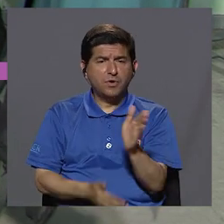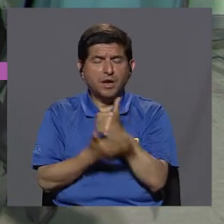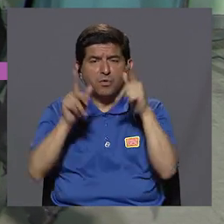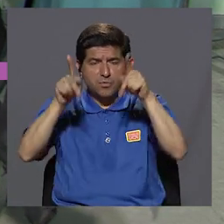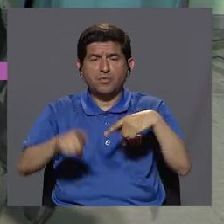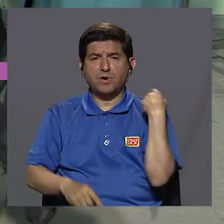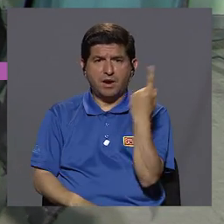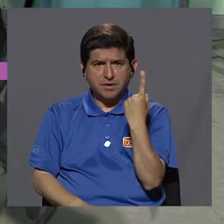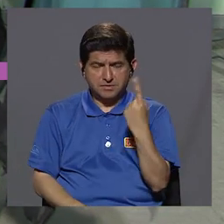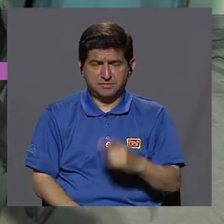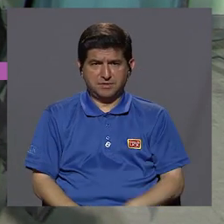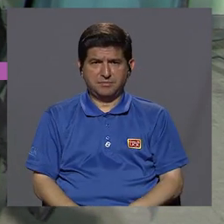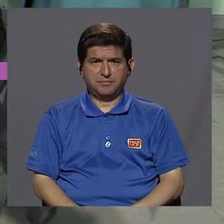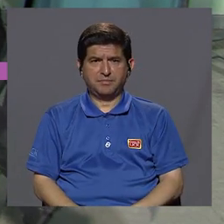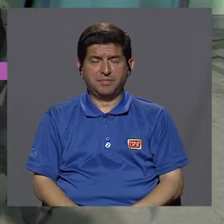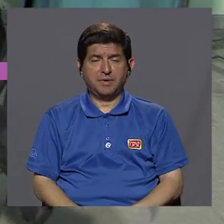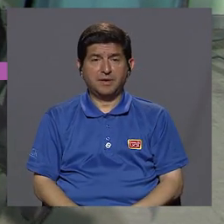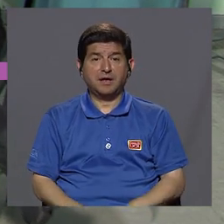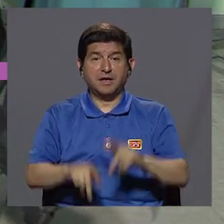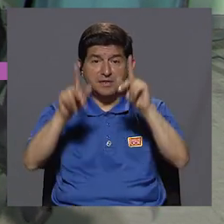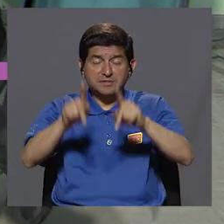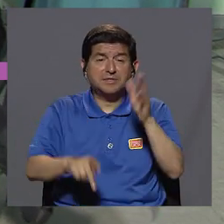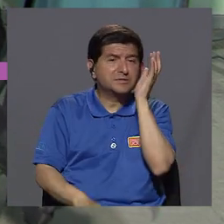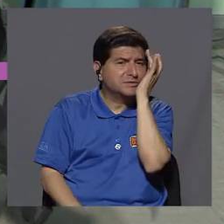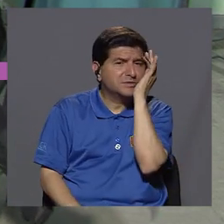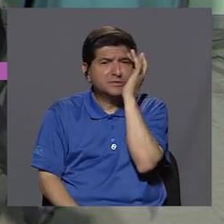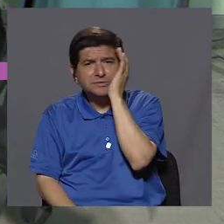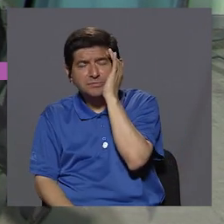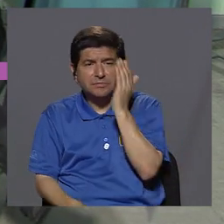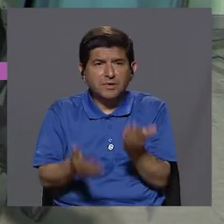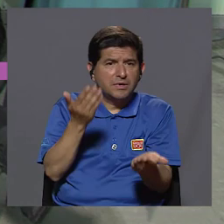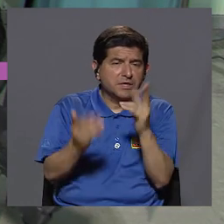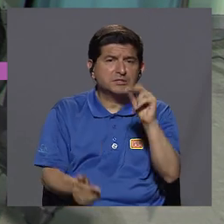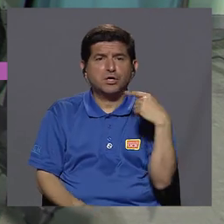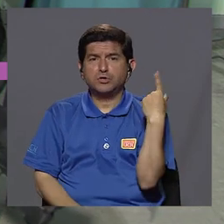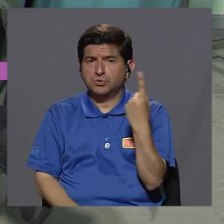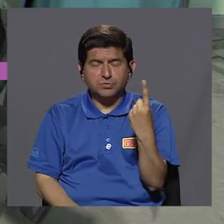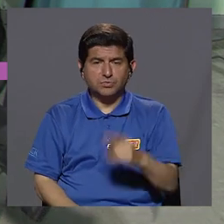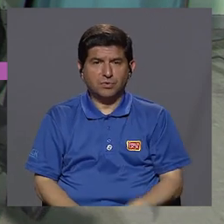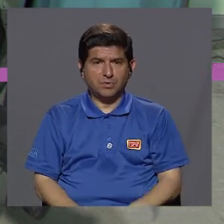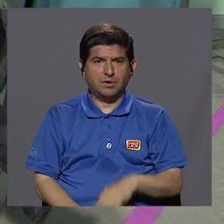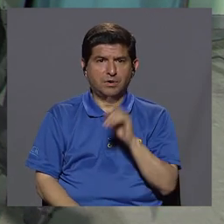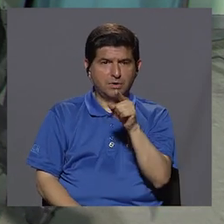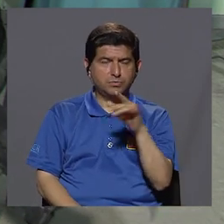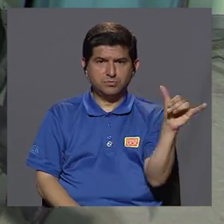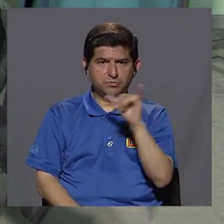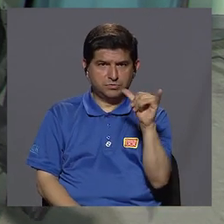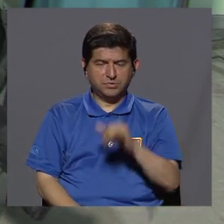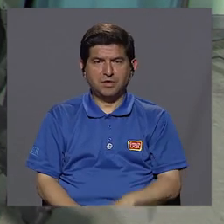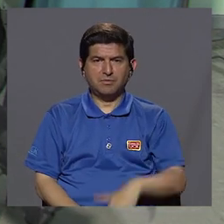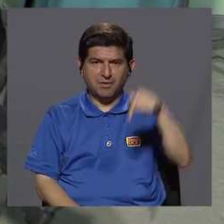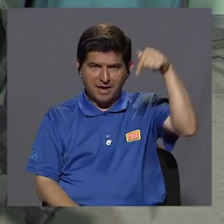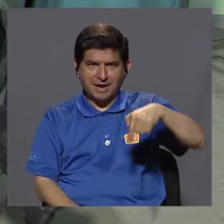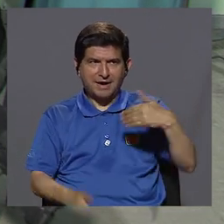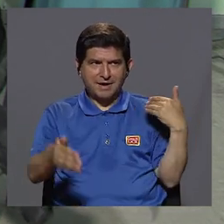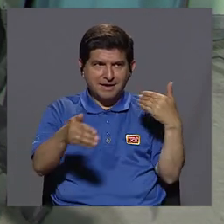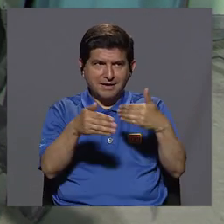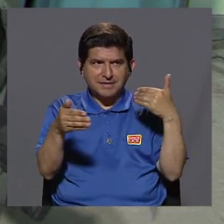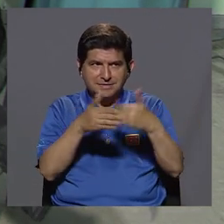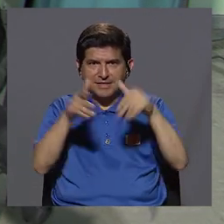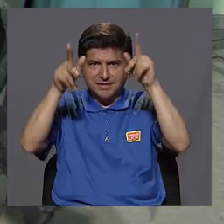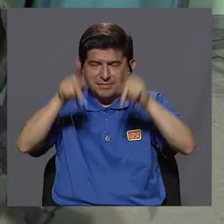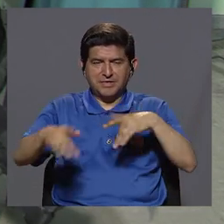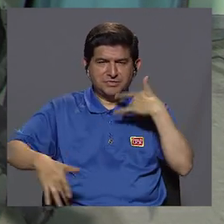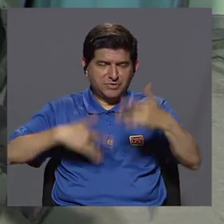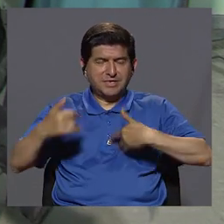ejemplo la persona está preocupada no es que tal vez va a estar sobre todo sino que ustedes igual están aquí cerca por si